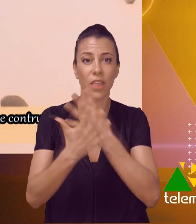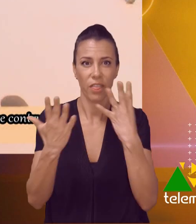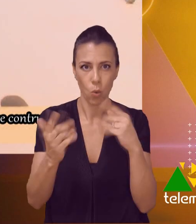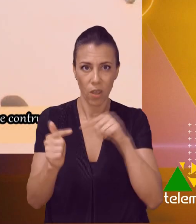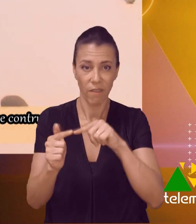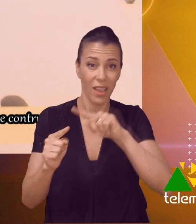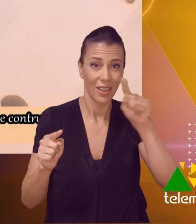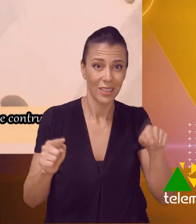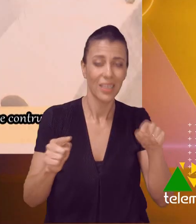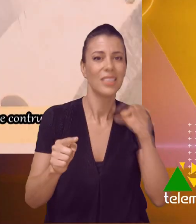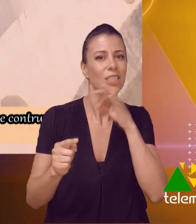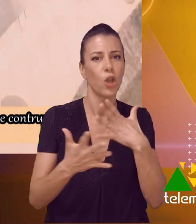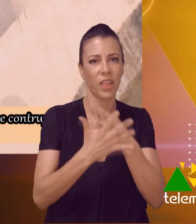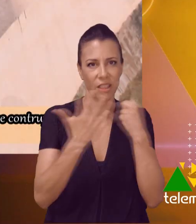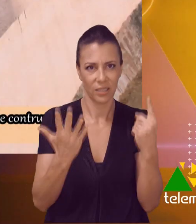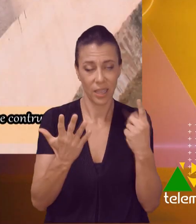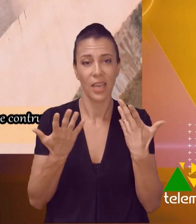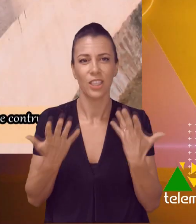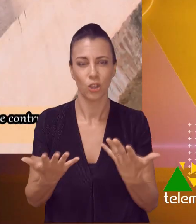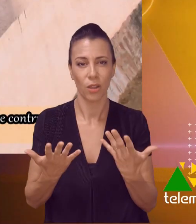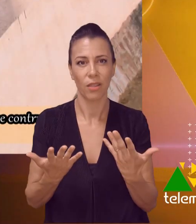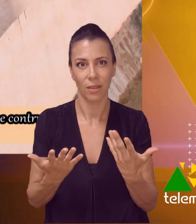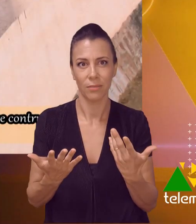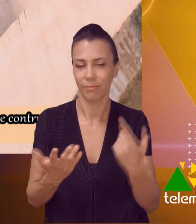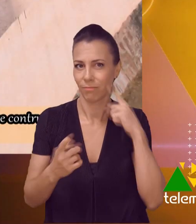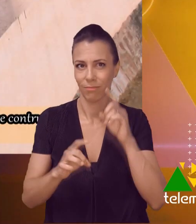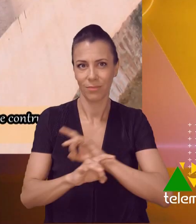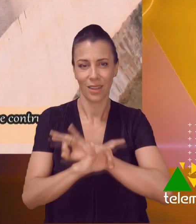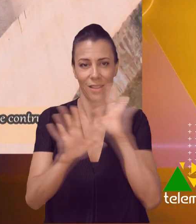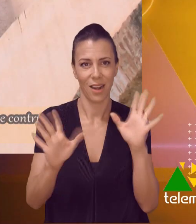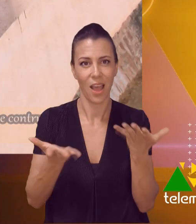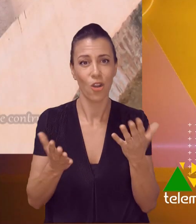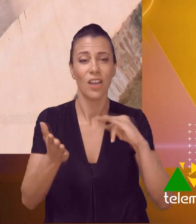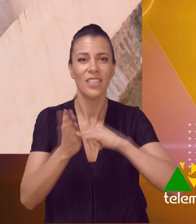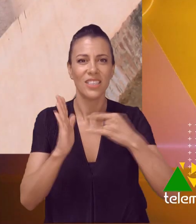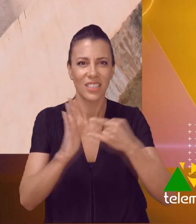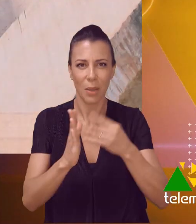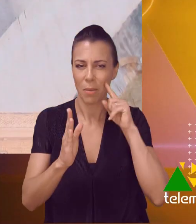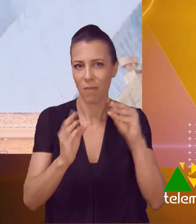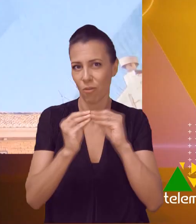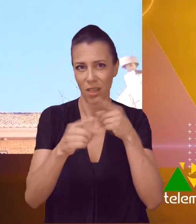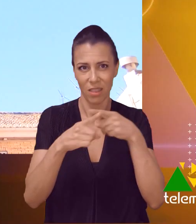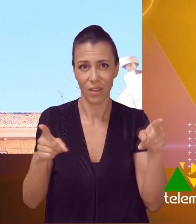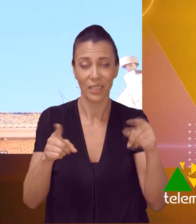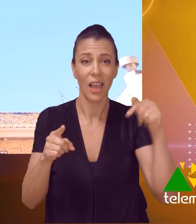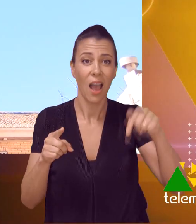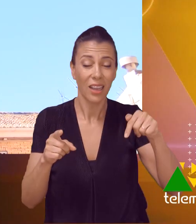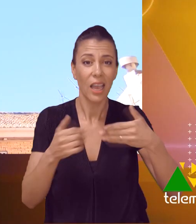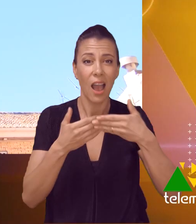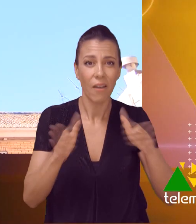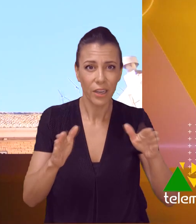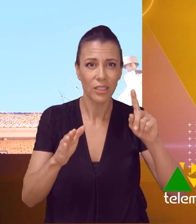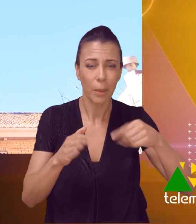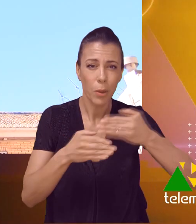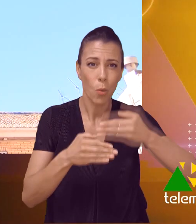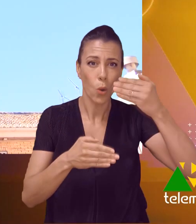del siglo XVI. Es decir, que evidentemente el sistema sería distinto. Aquí habría una muralla y justamente